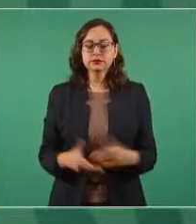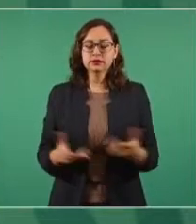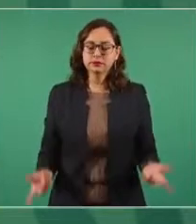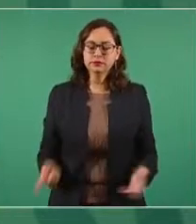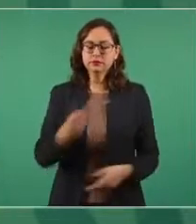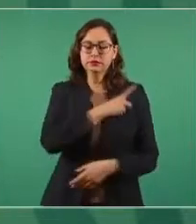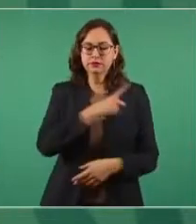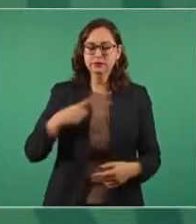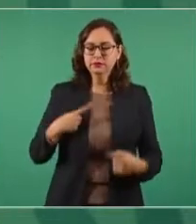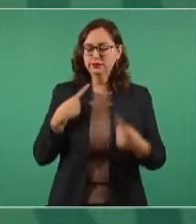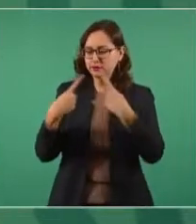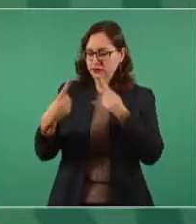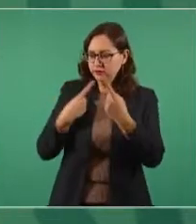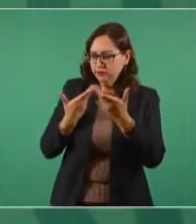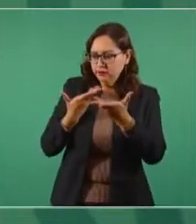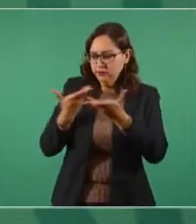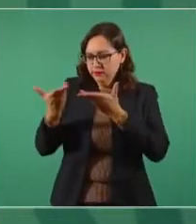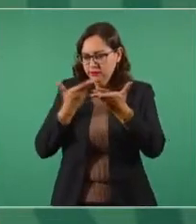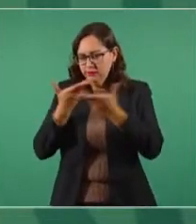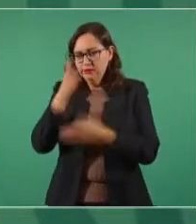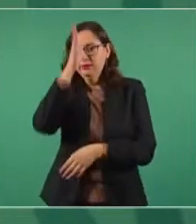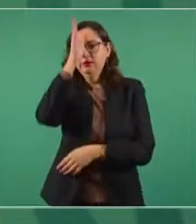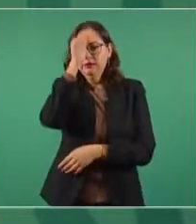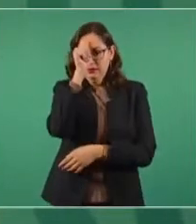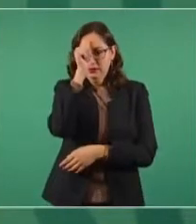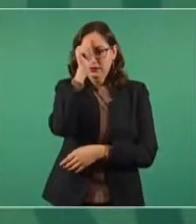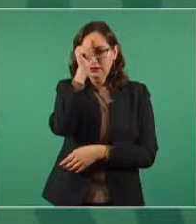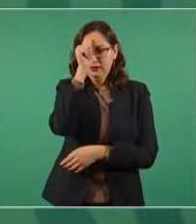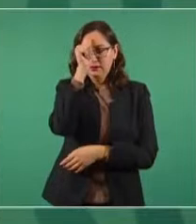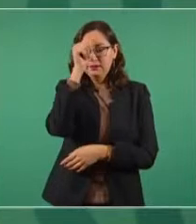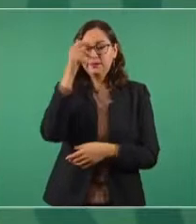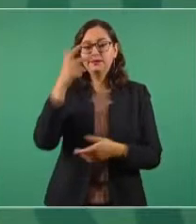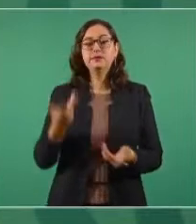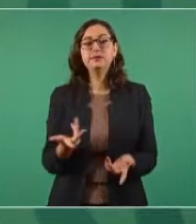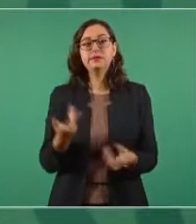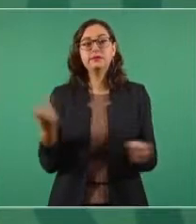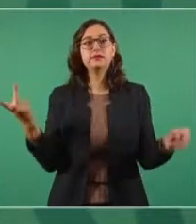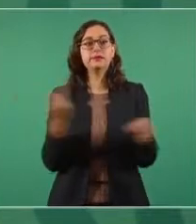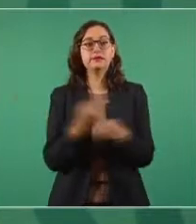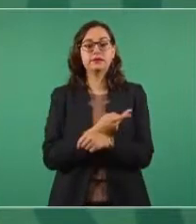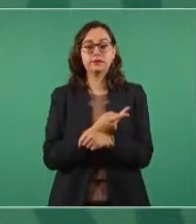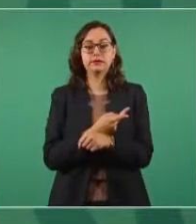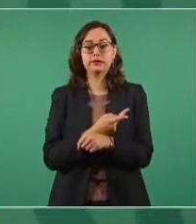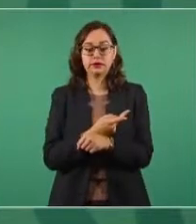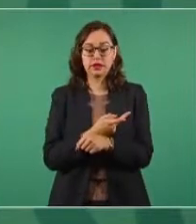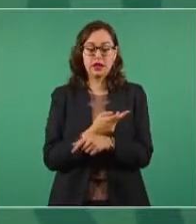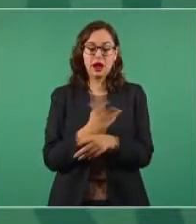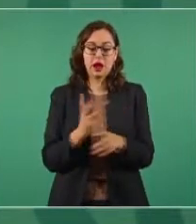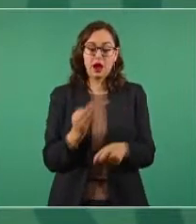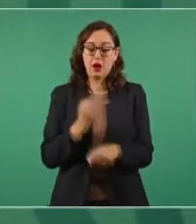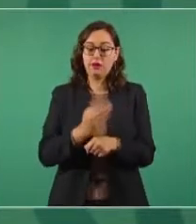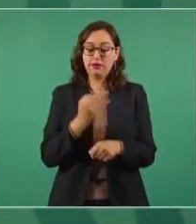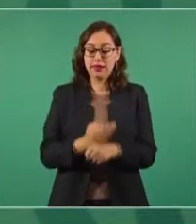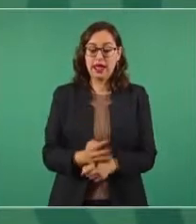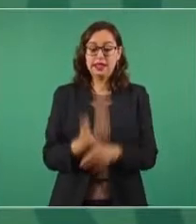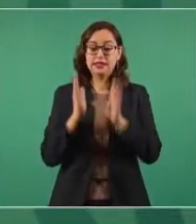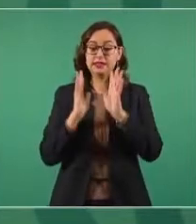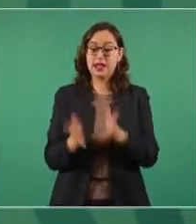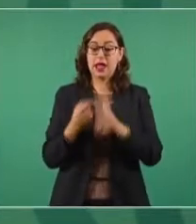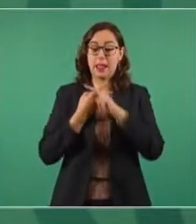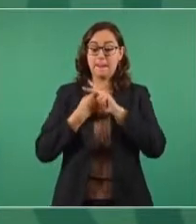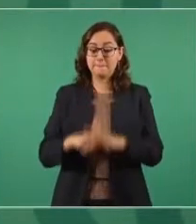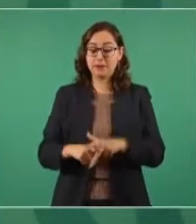fue un avance el que la presa pueda y